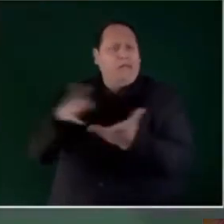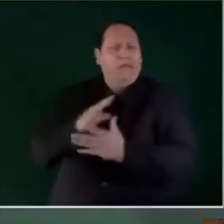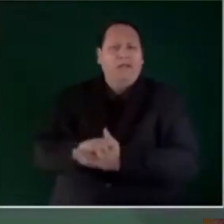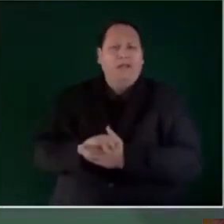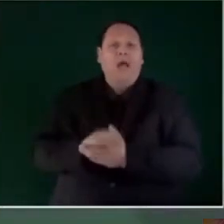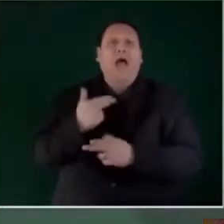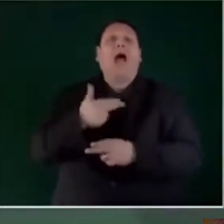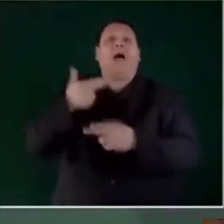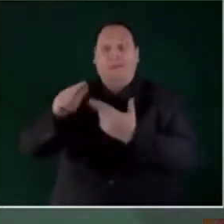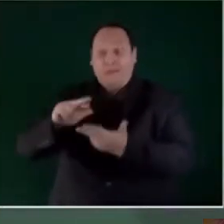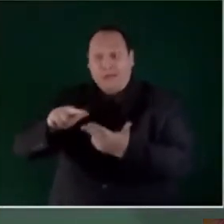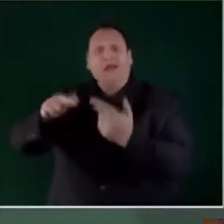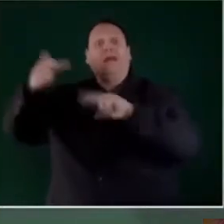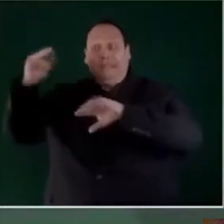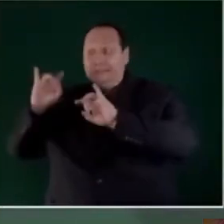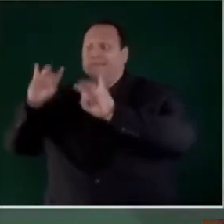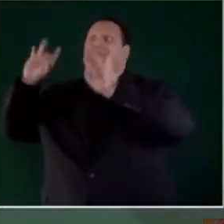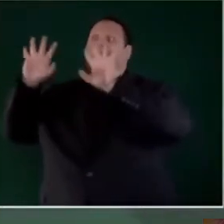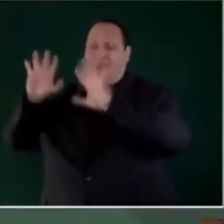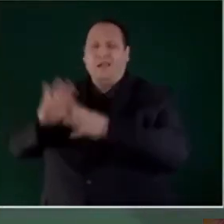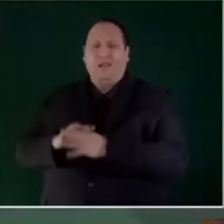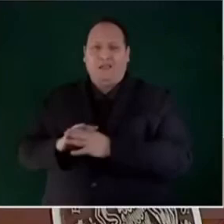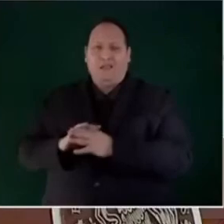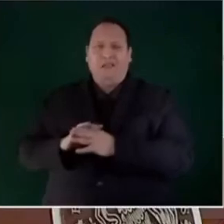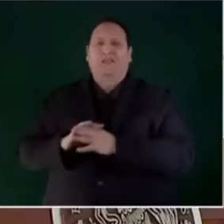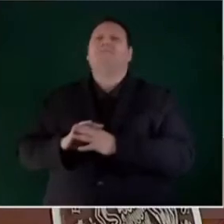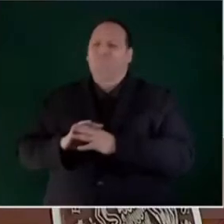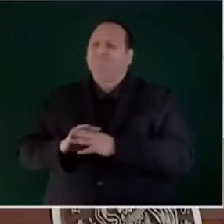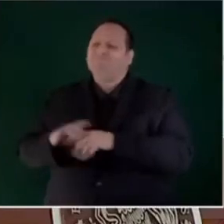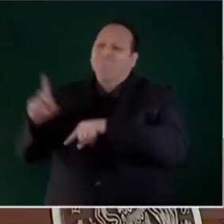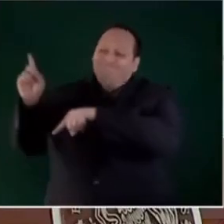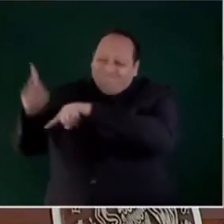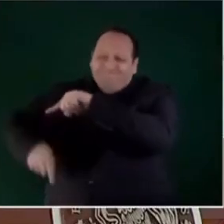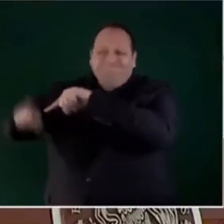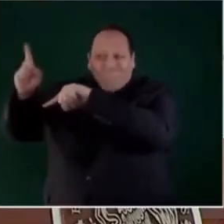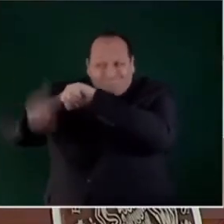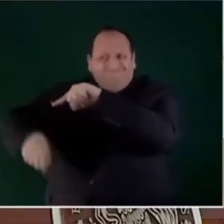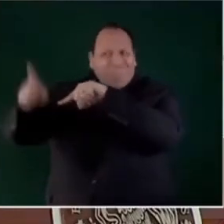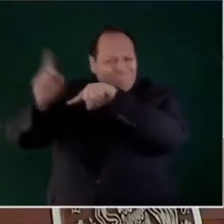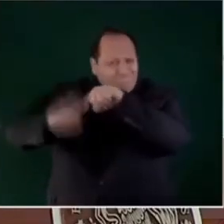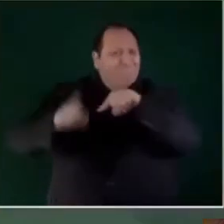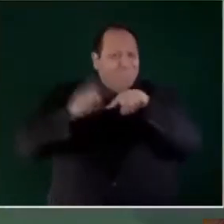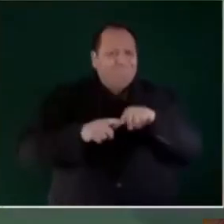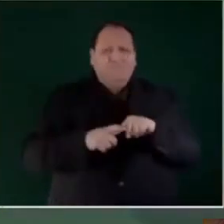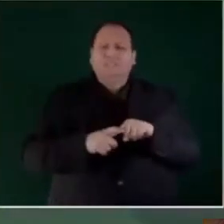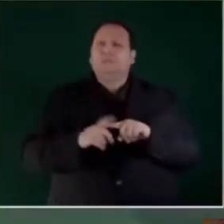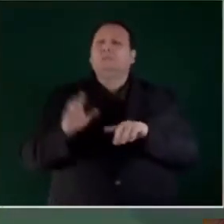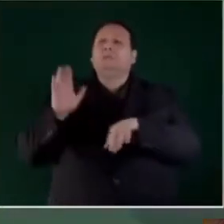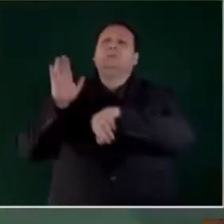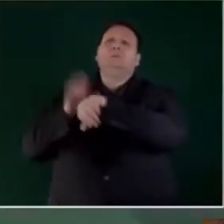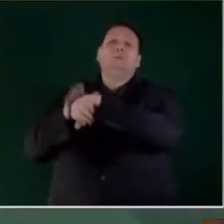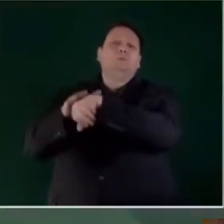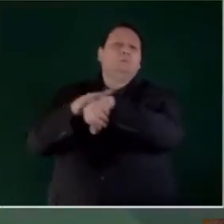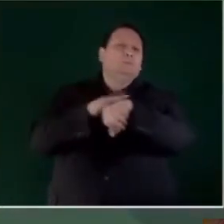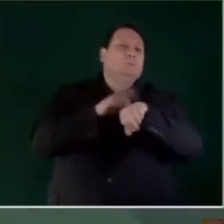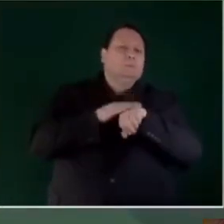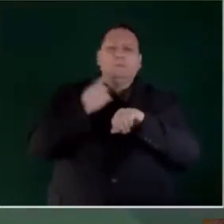Es hasta la revolución que empiezan a